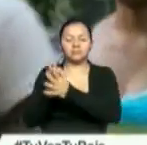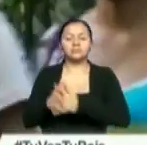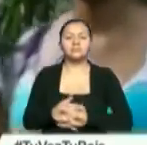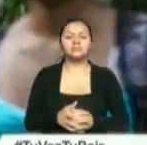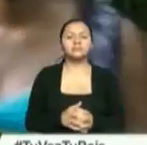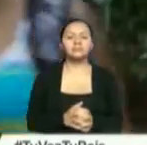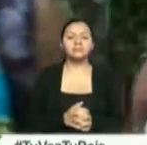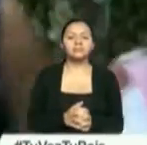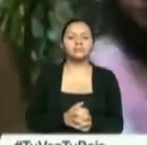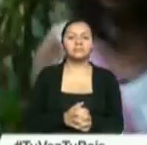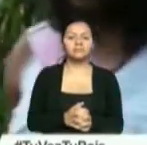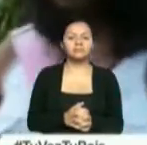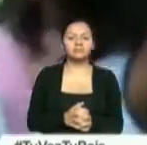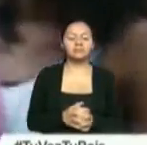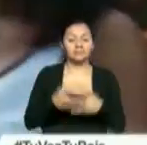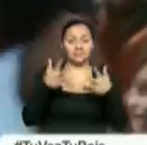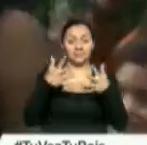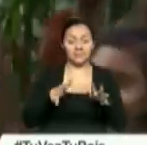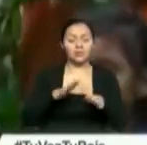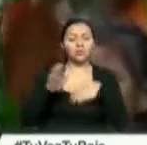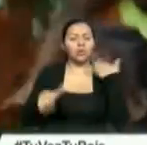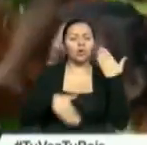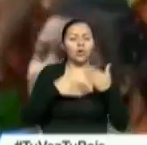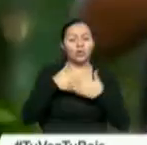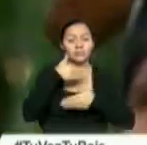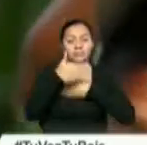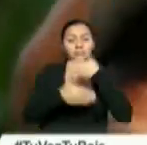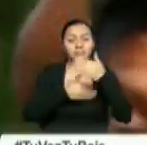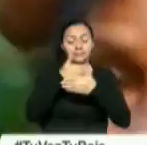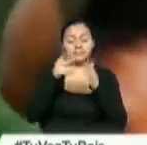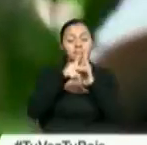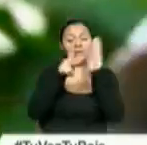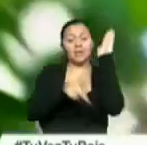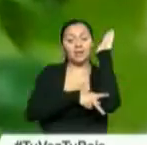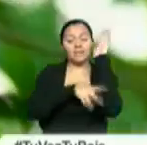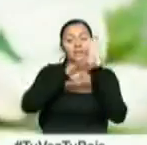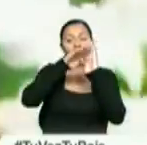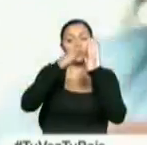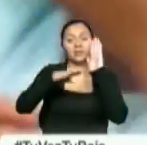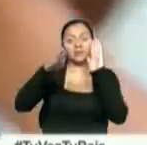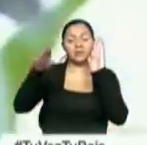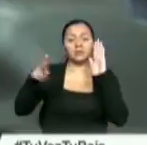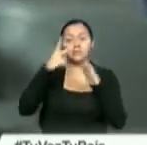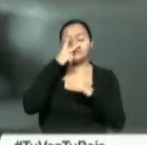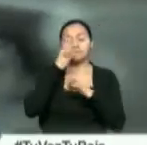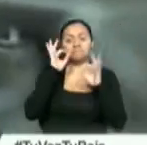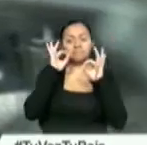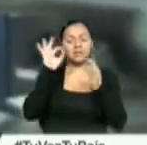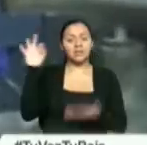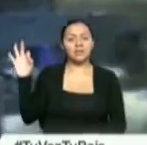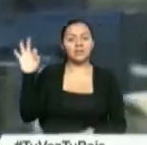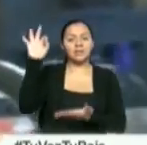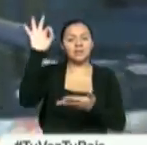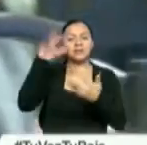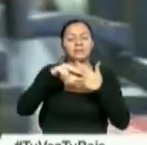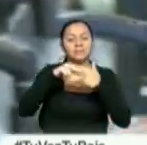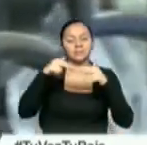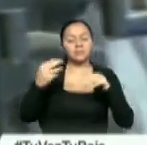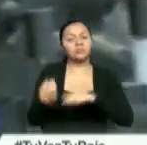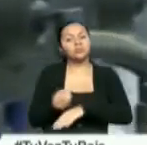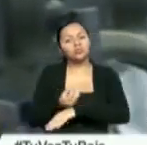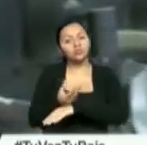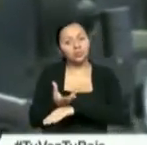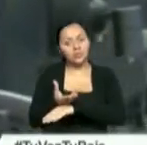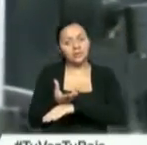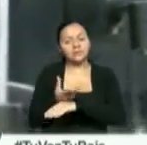sus territorios por todos estos motivos el parlamento andino a través de sus órganos de representación regional recomiendan a las